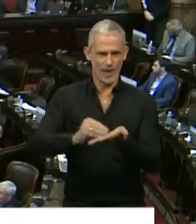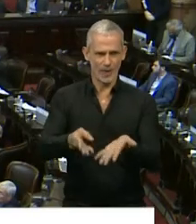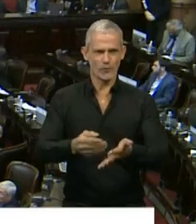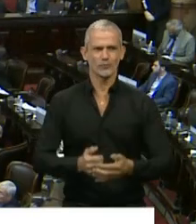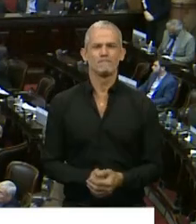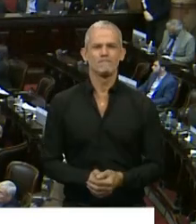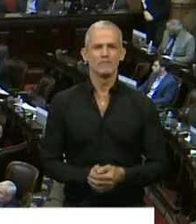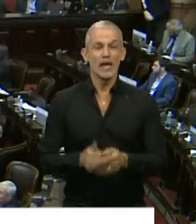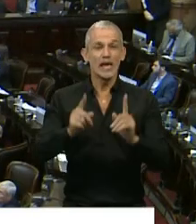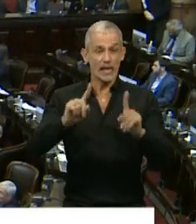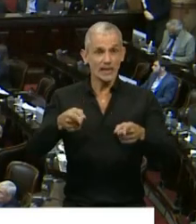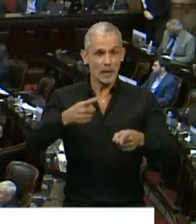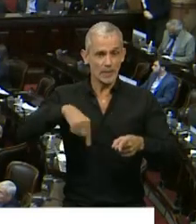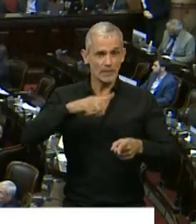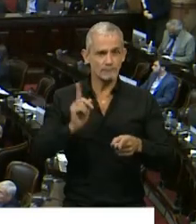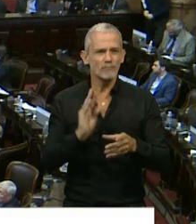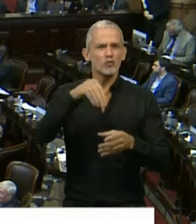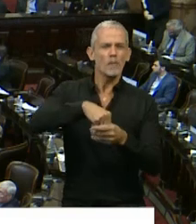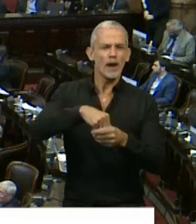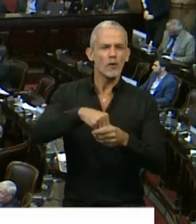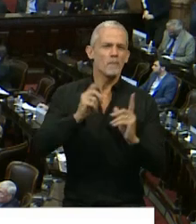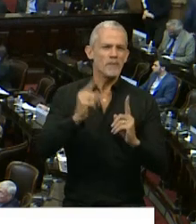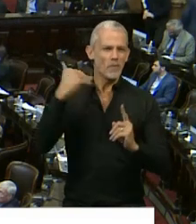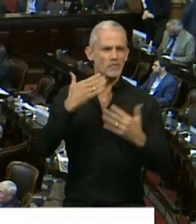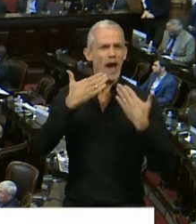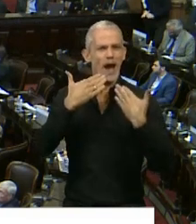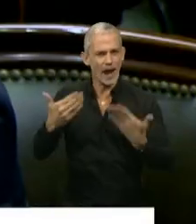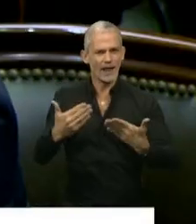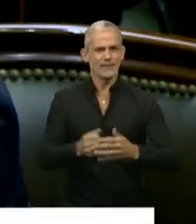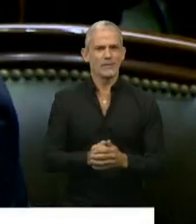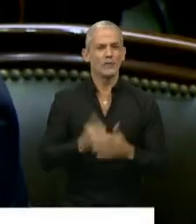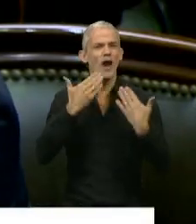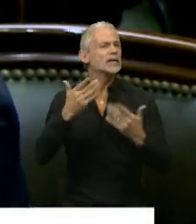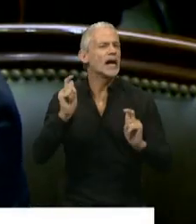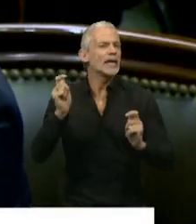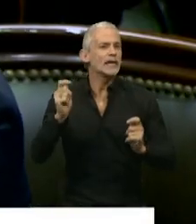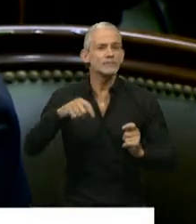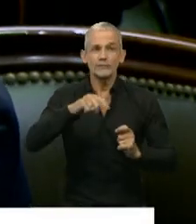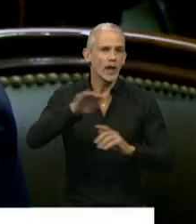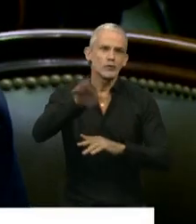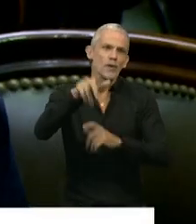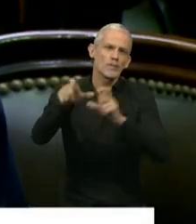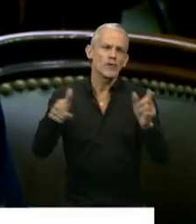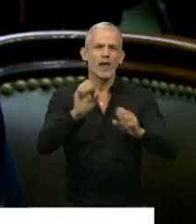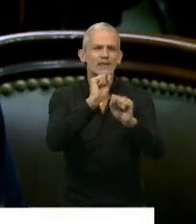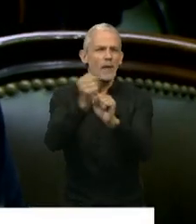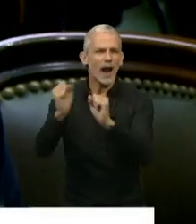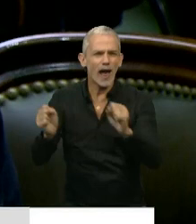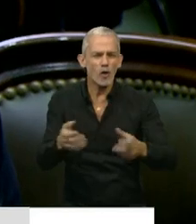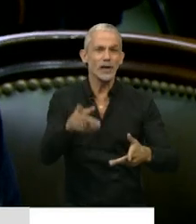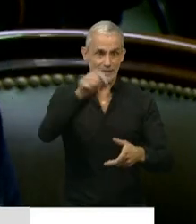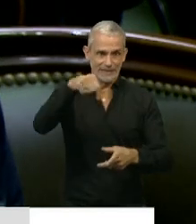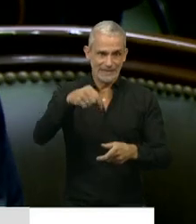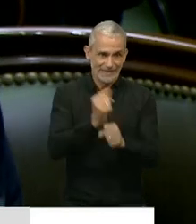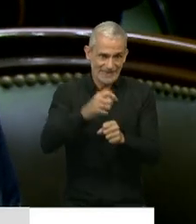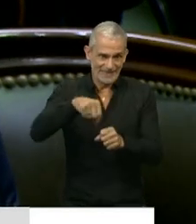Y sumarnos al agradecimiento a todos los trabajadores de esta